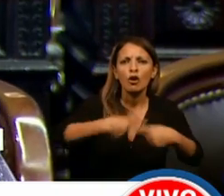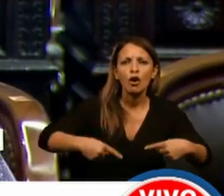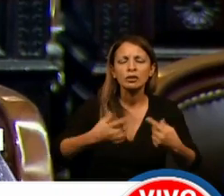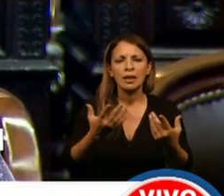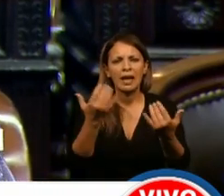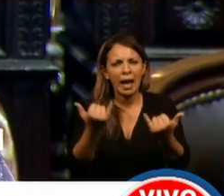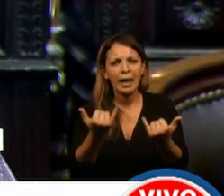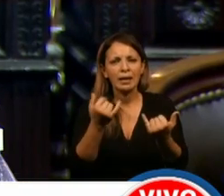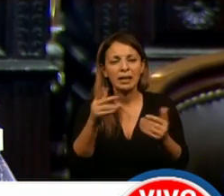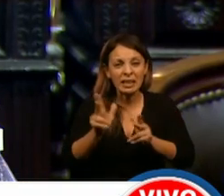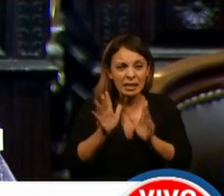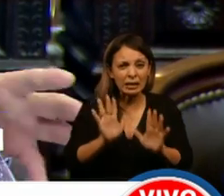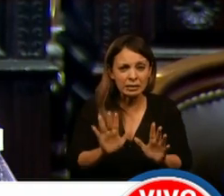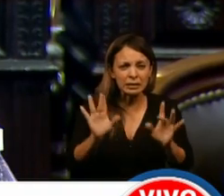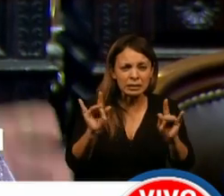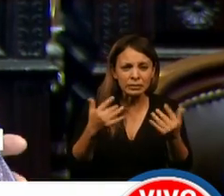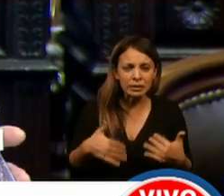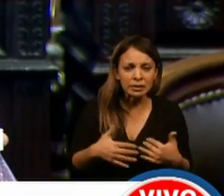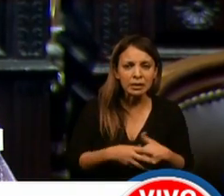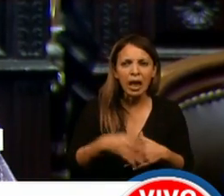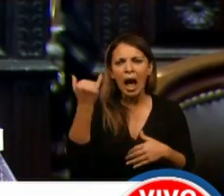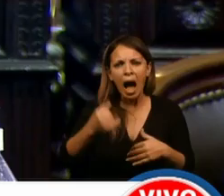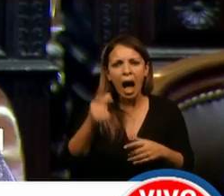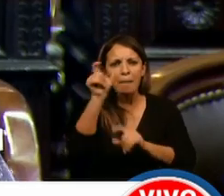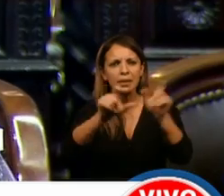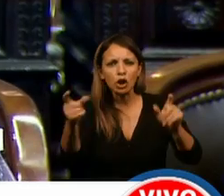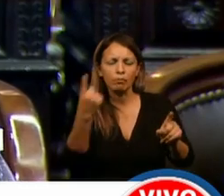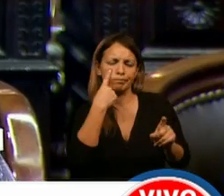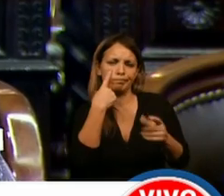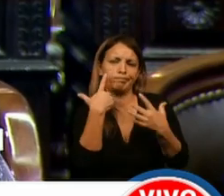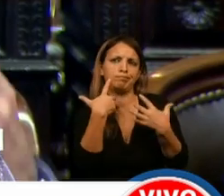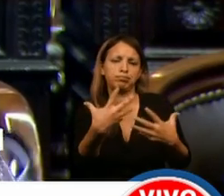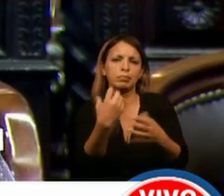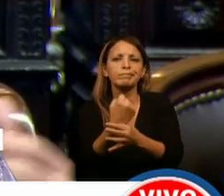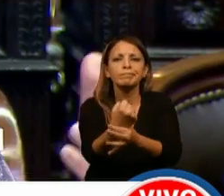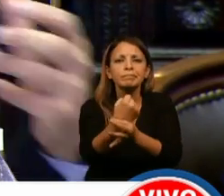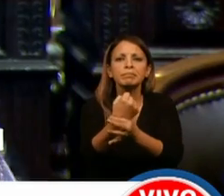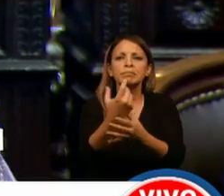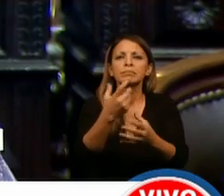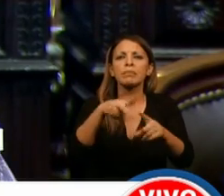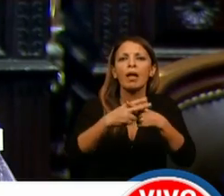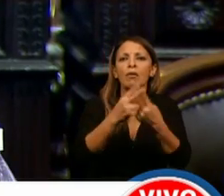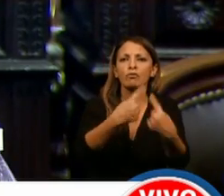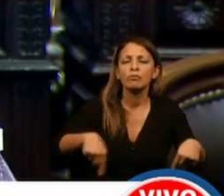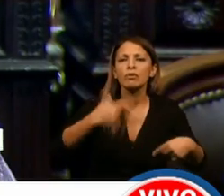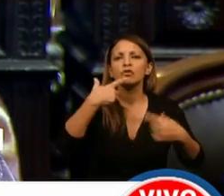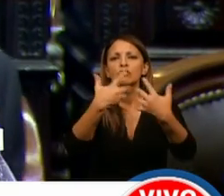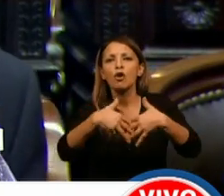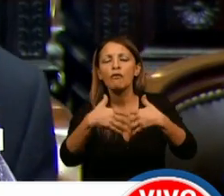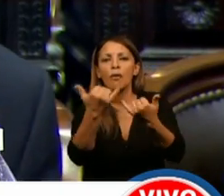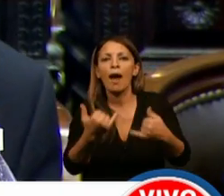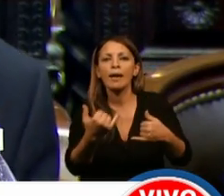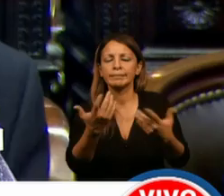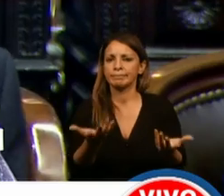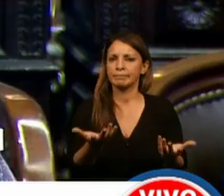la robótica donde hay capacidades técnicas donde contamos con una sociedad una industria del software conocimientos